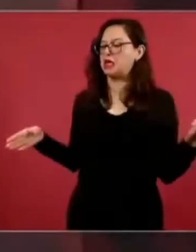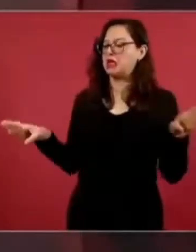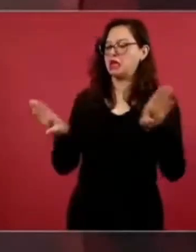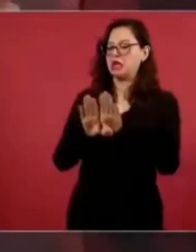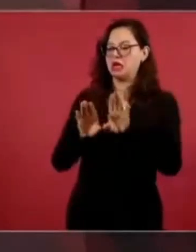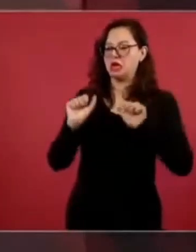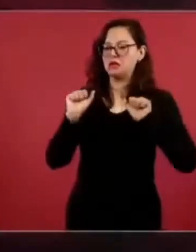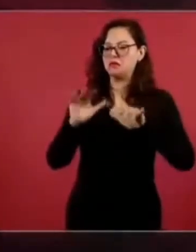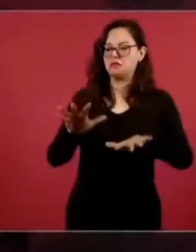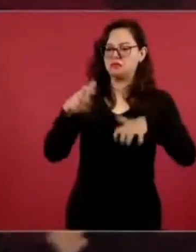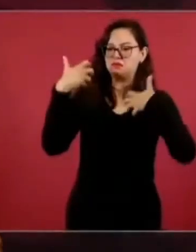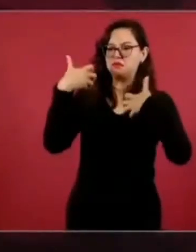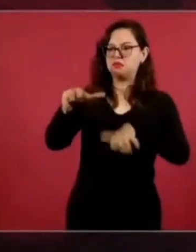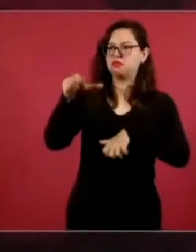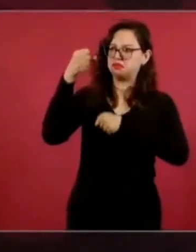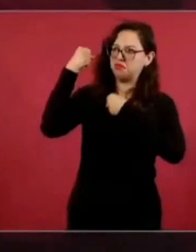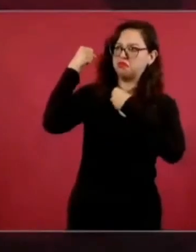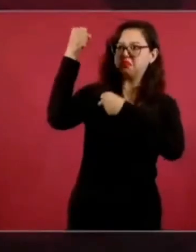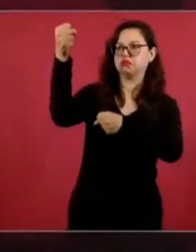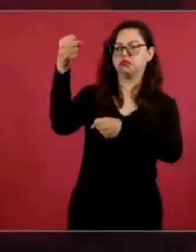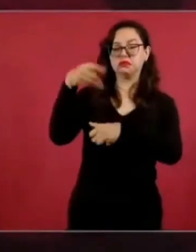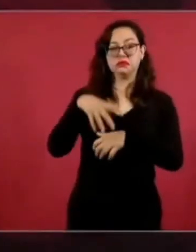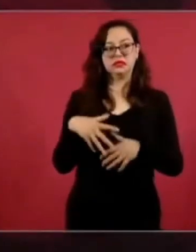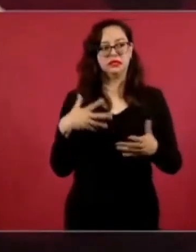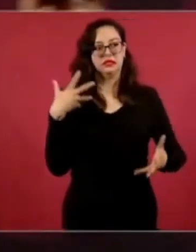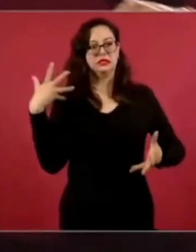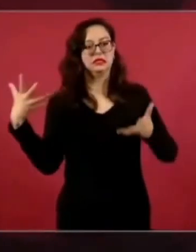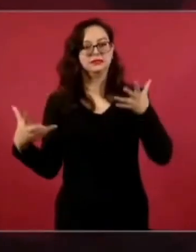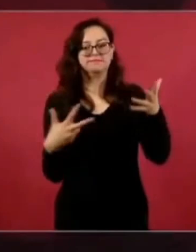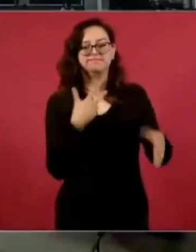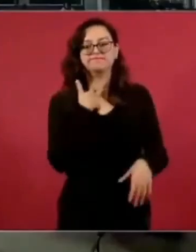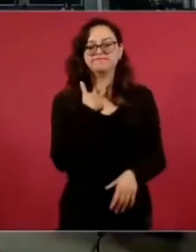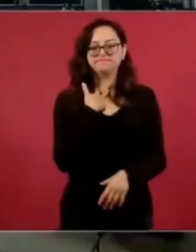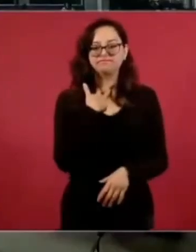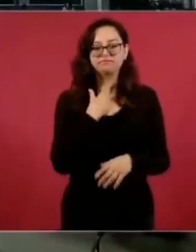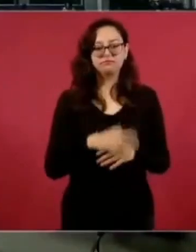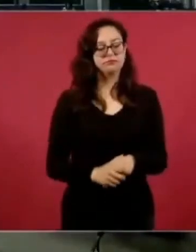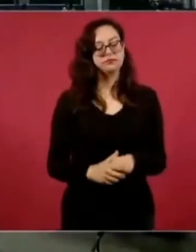Entonces todo eso se terminó y se resolvió